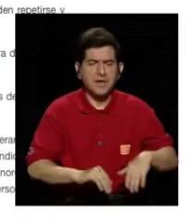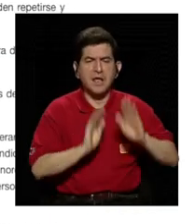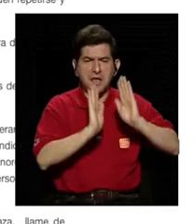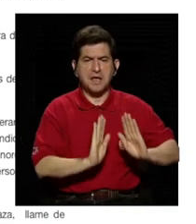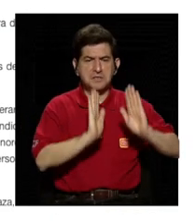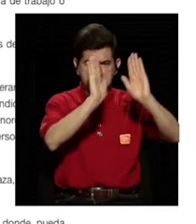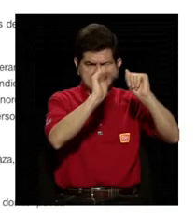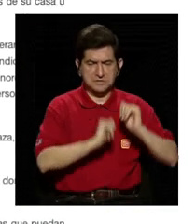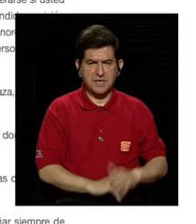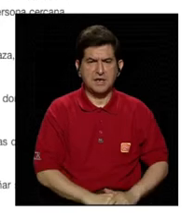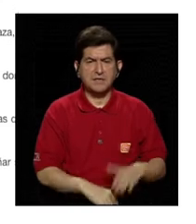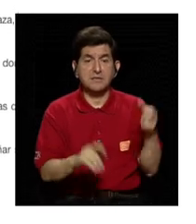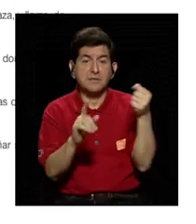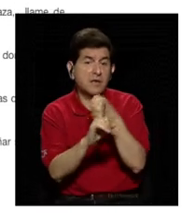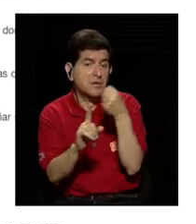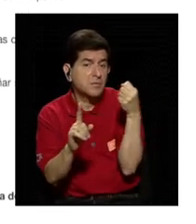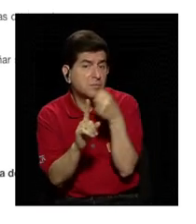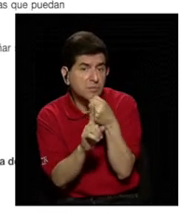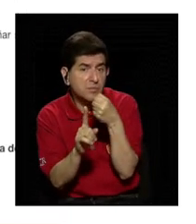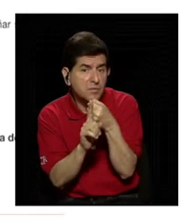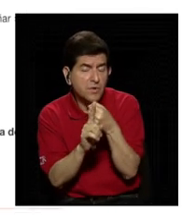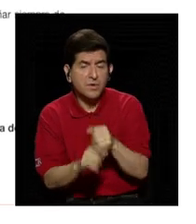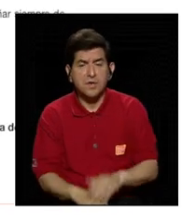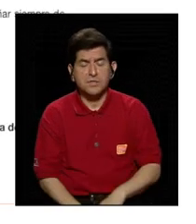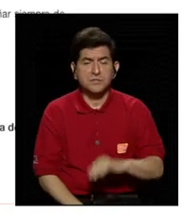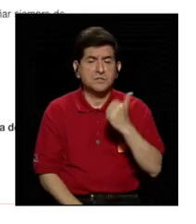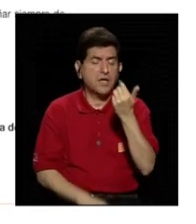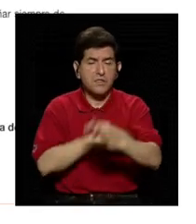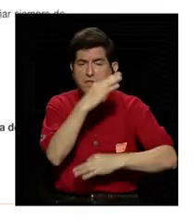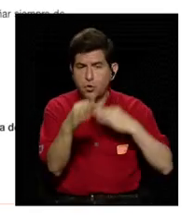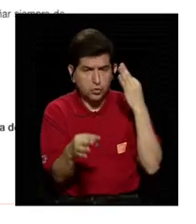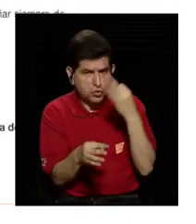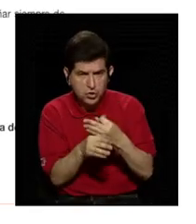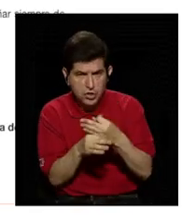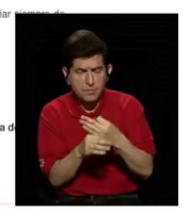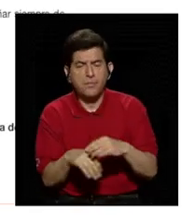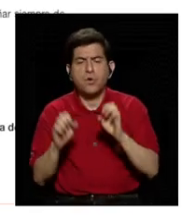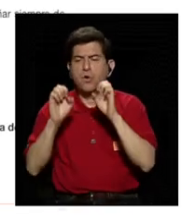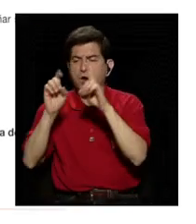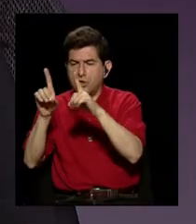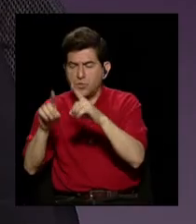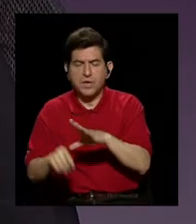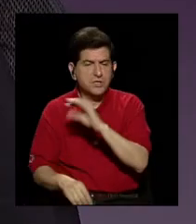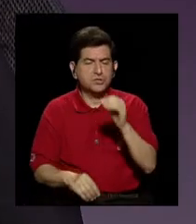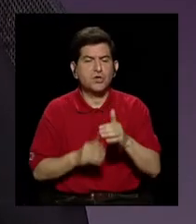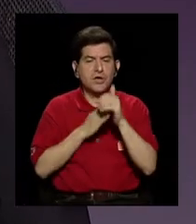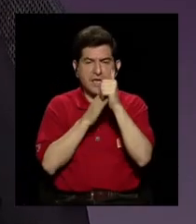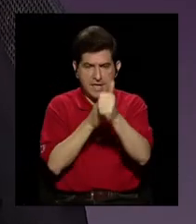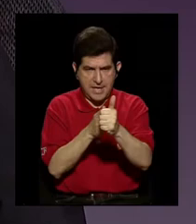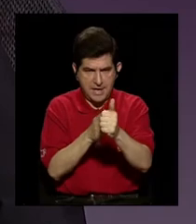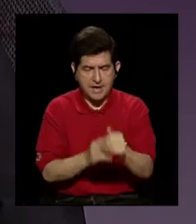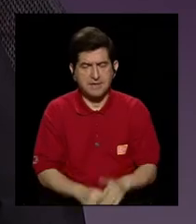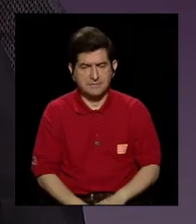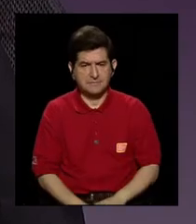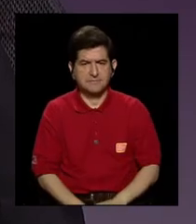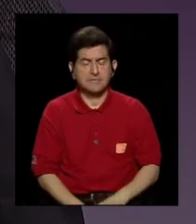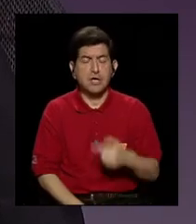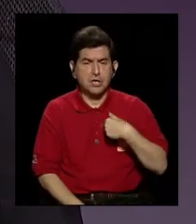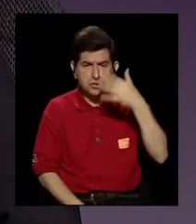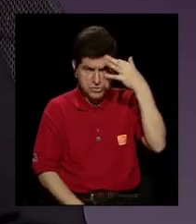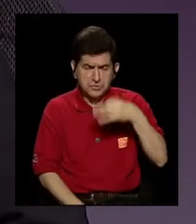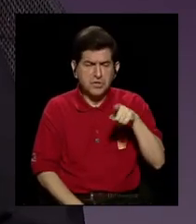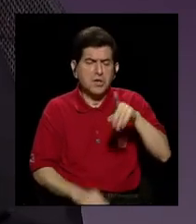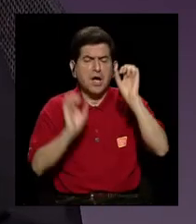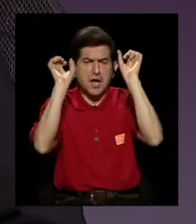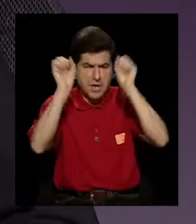hay violencia, hay otros tipos de violencia, hay educación, hay guías de violencia. Uh-huh. Y entonces yo creo que ahí